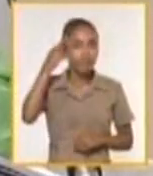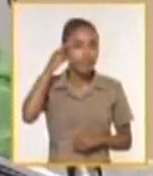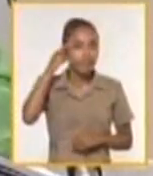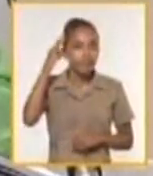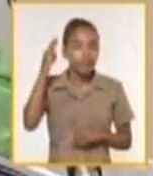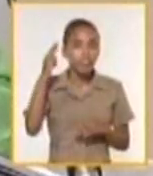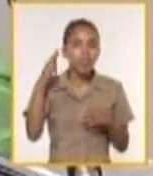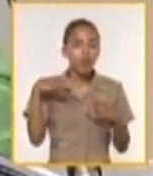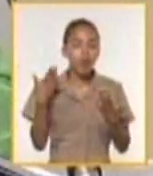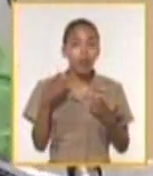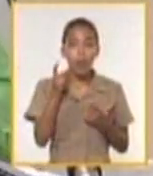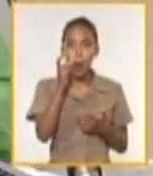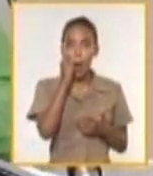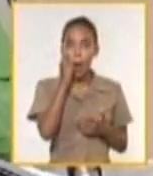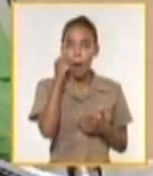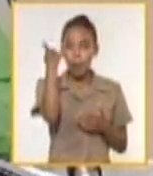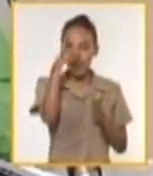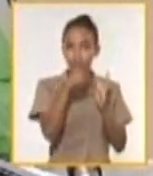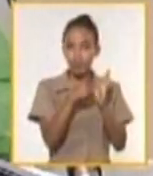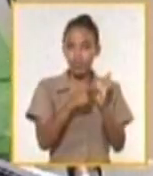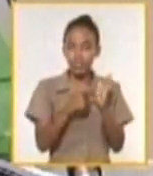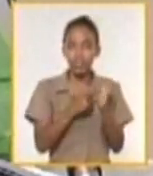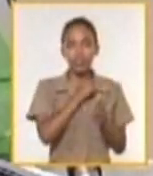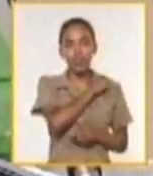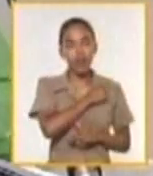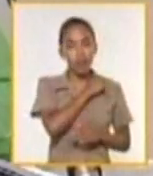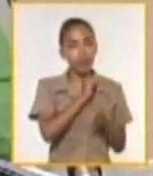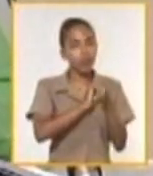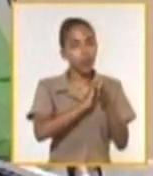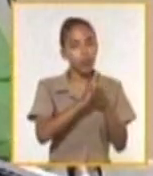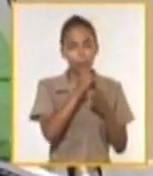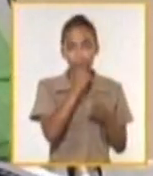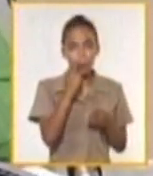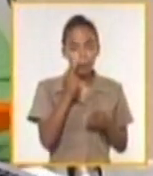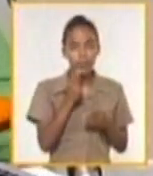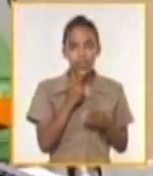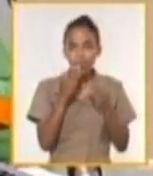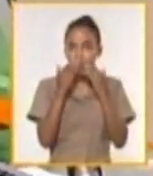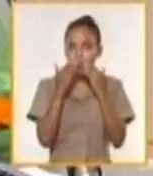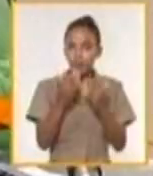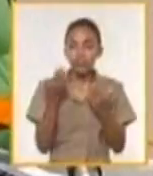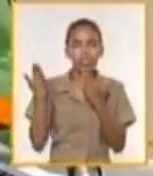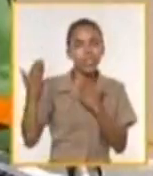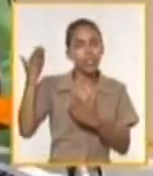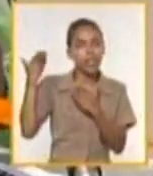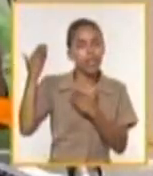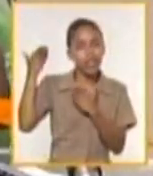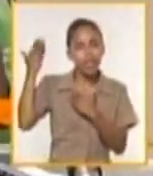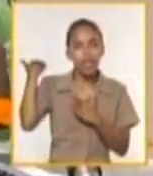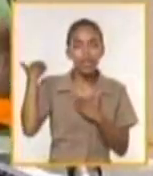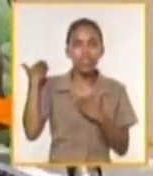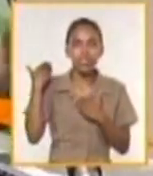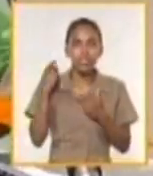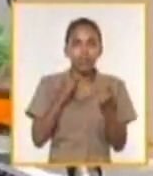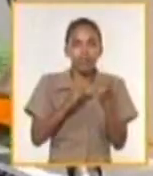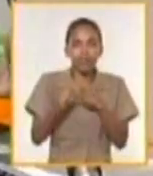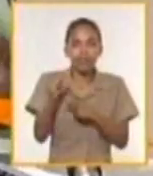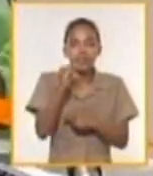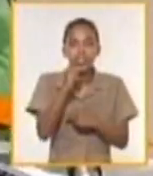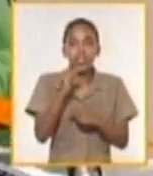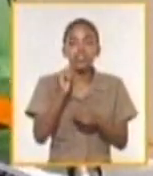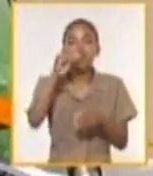un martiano entrañable, a un hombre que en sus esencias está presente